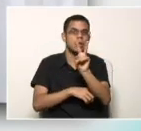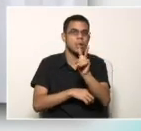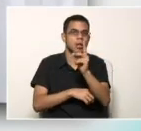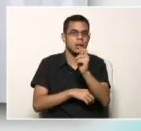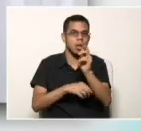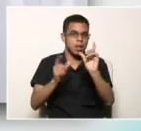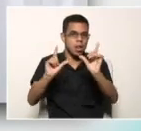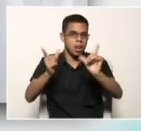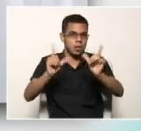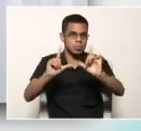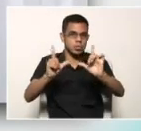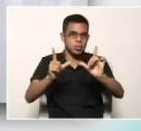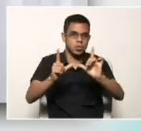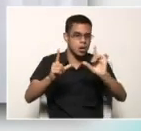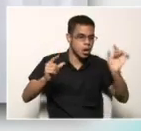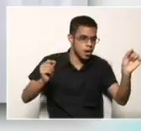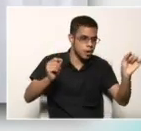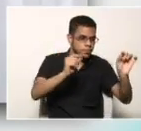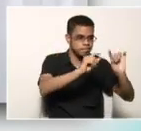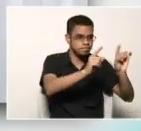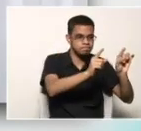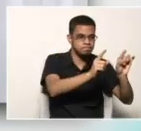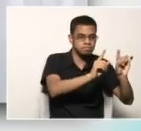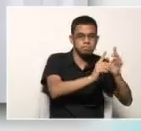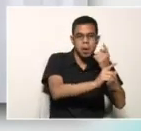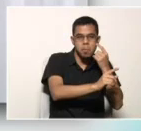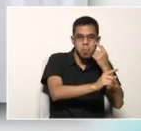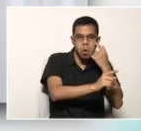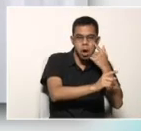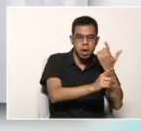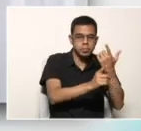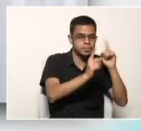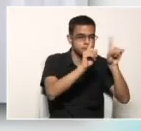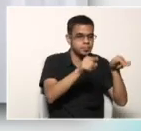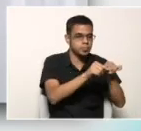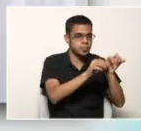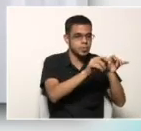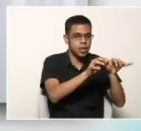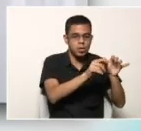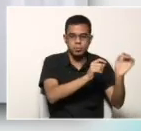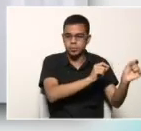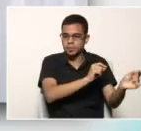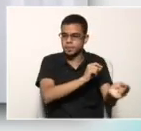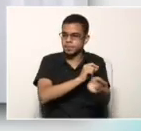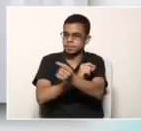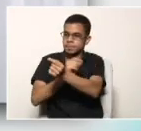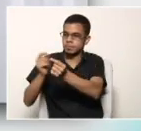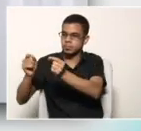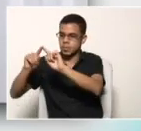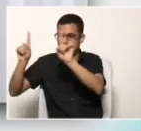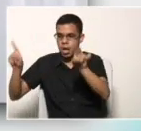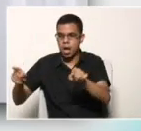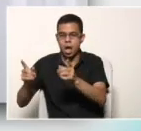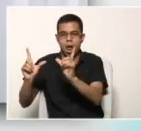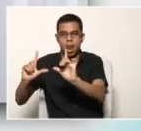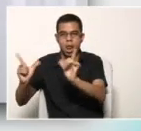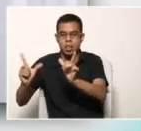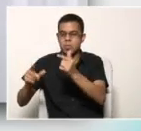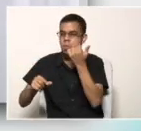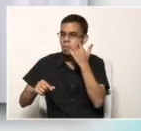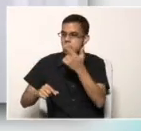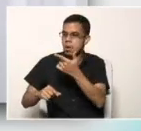puede conectar al televisor para ver si da video o no. ¿Bien? Entonces, esa es una de las